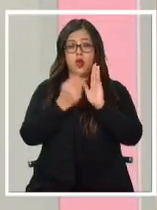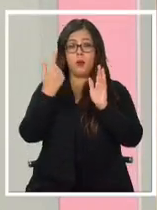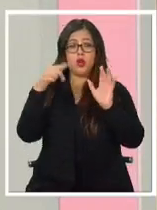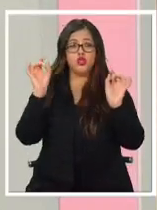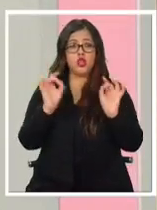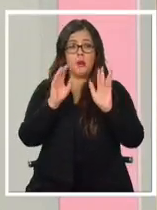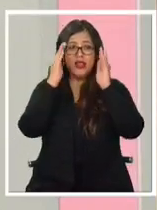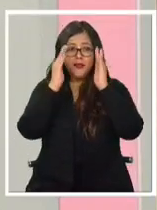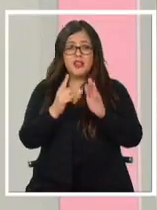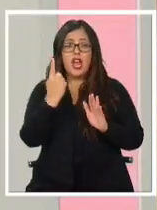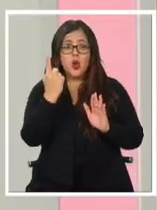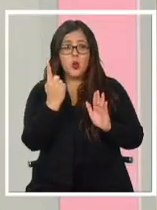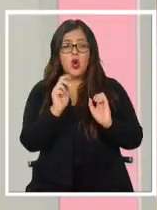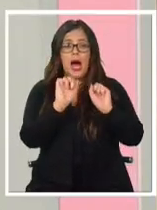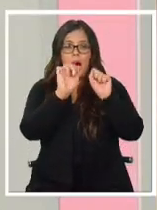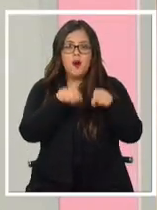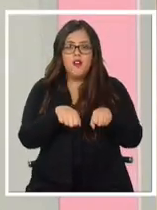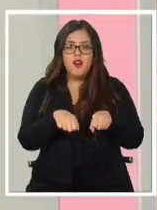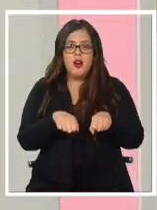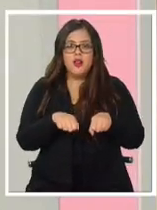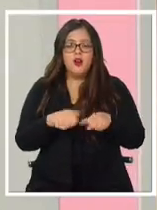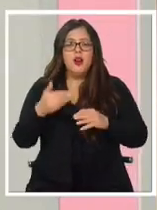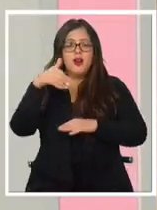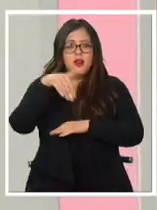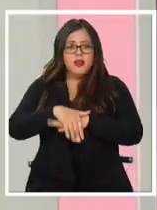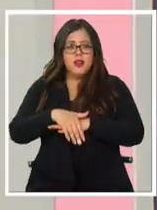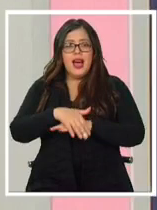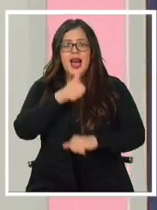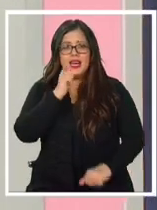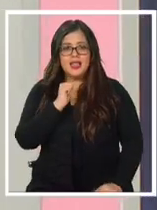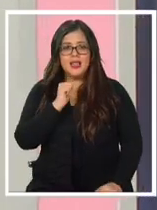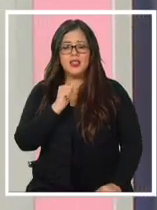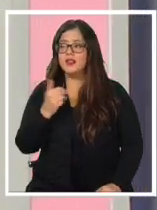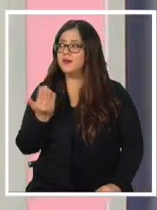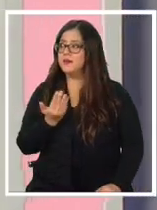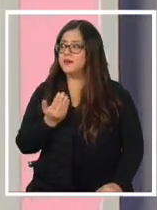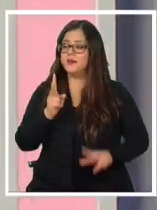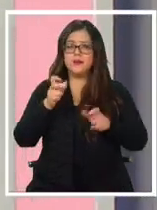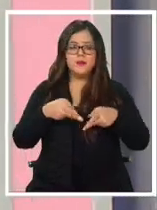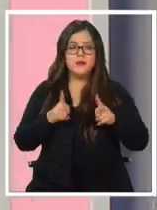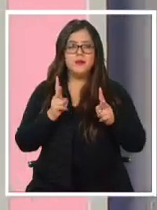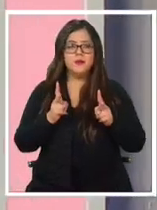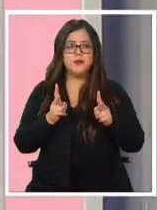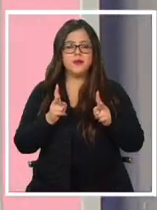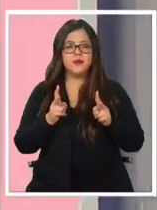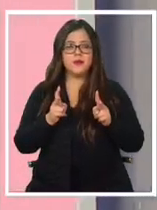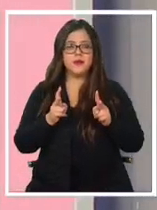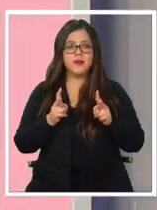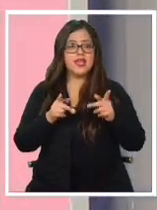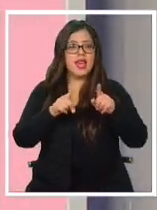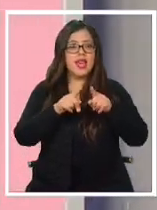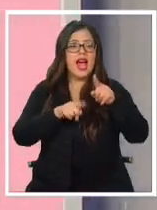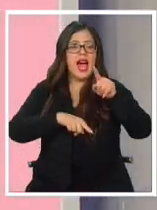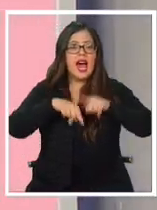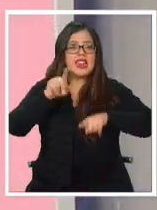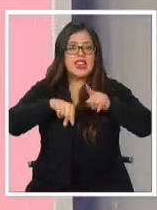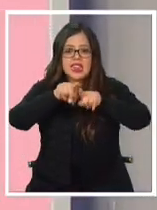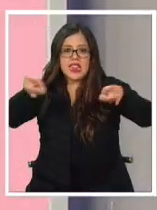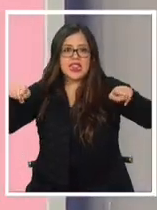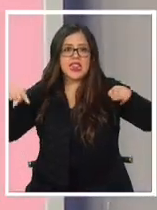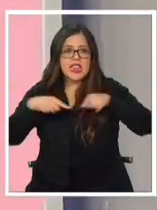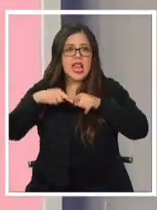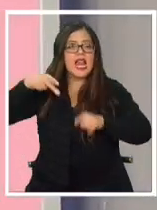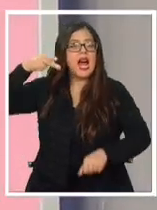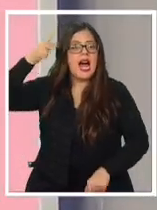centrar en uno que fue aprobado durante la tarde de ayer. Estamos hablando del derecho a tierras indígenas, en donde